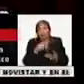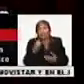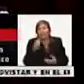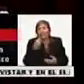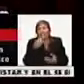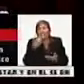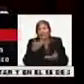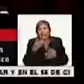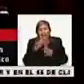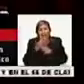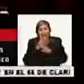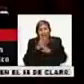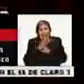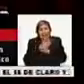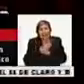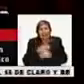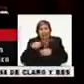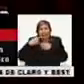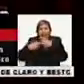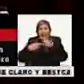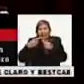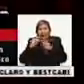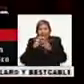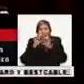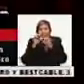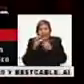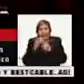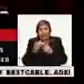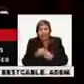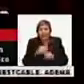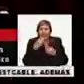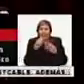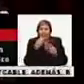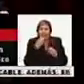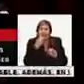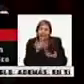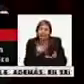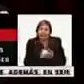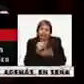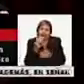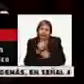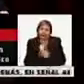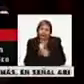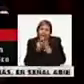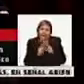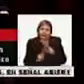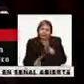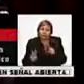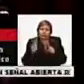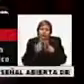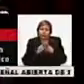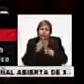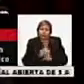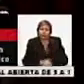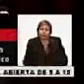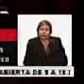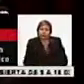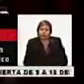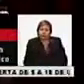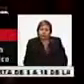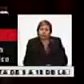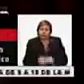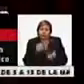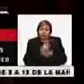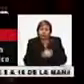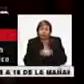había que construir adicionalmente ciudadanía, porque había que recobrar valores y